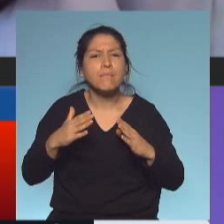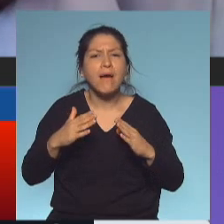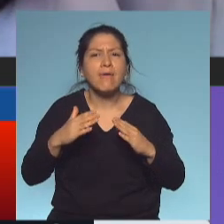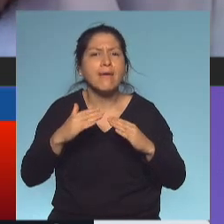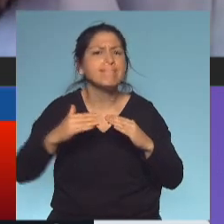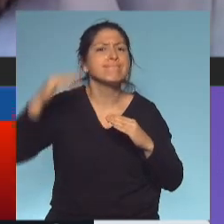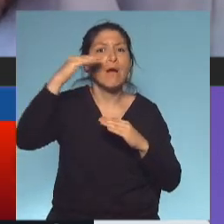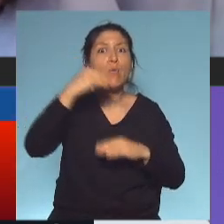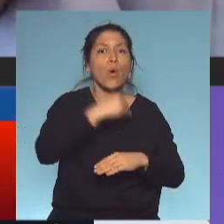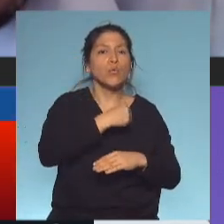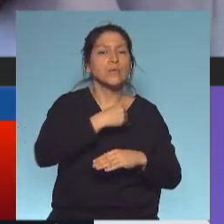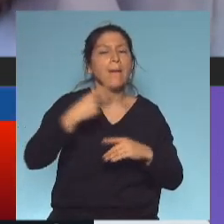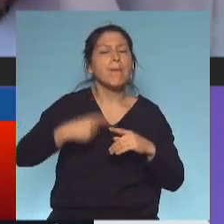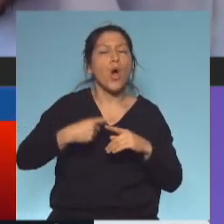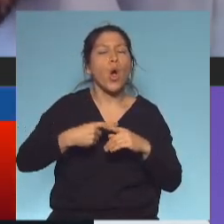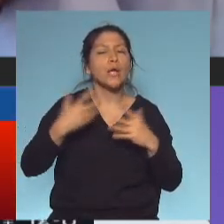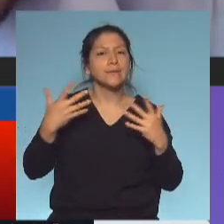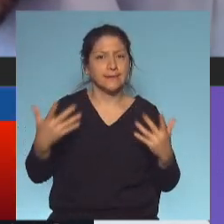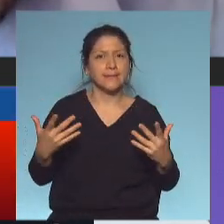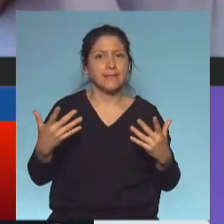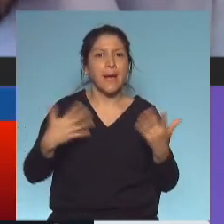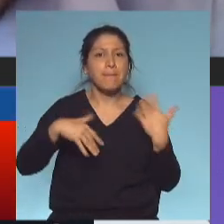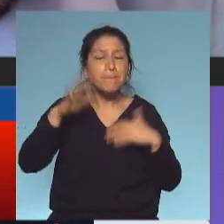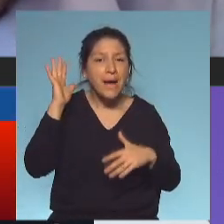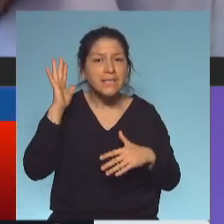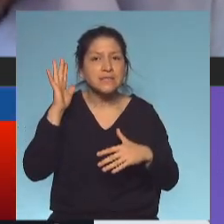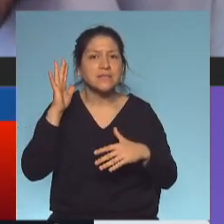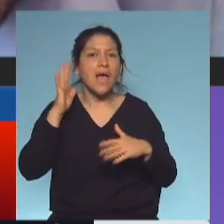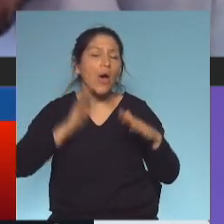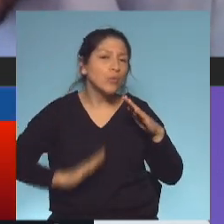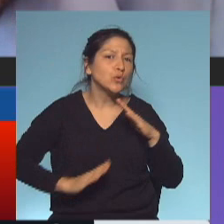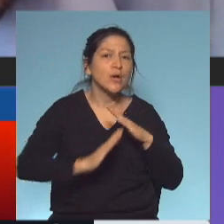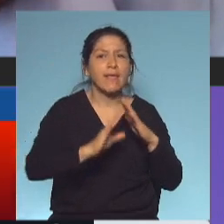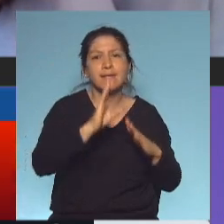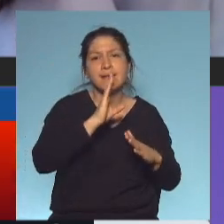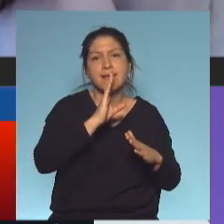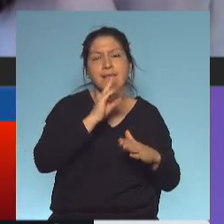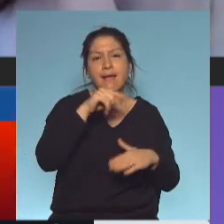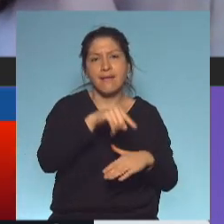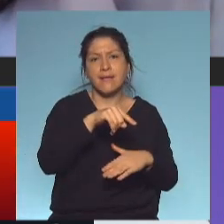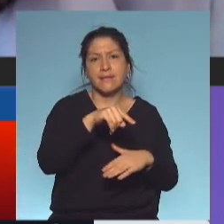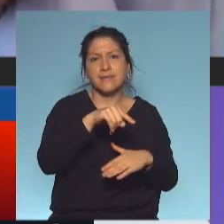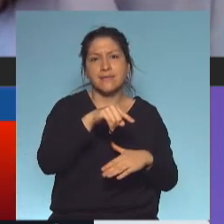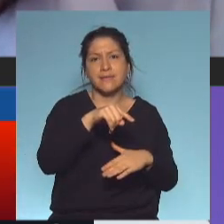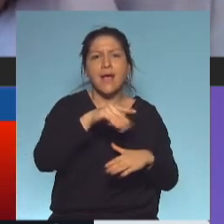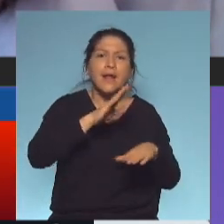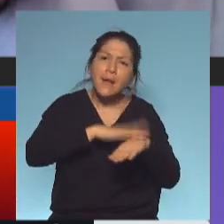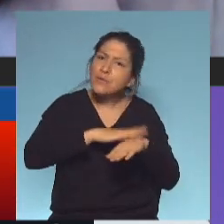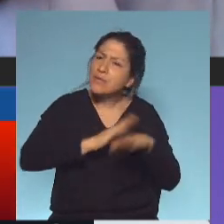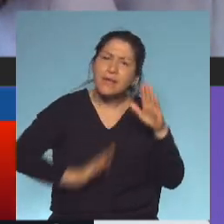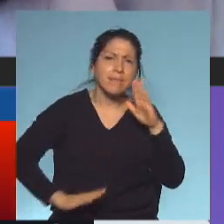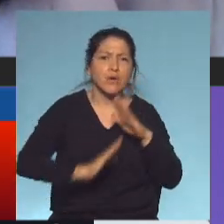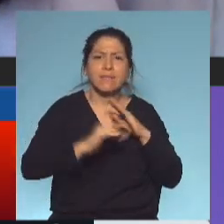de voluntad política, sobre todo en el caso de, obviamente, las autoridades israelíes, que son las que tienen responsabilidad